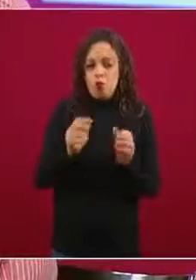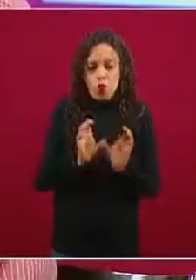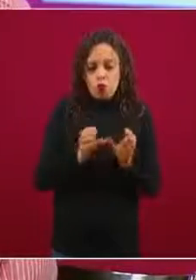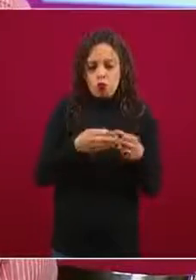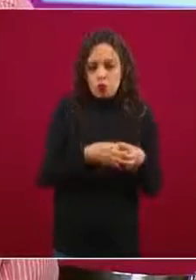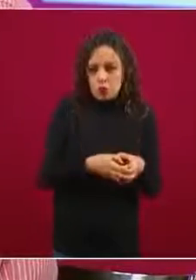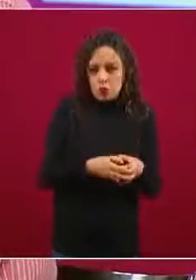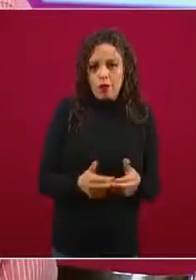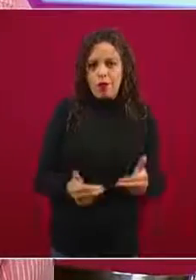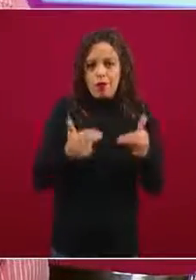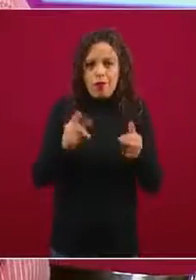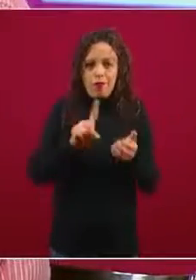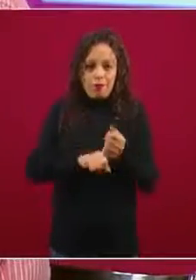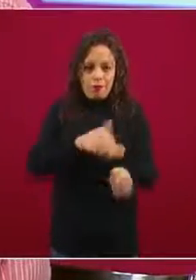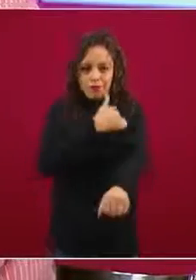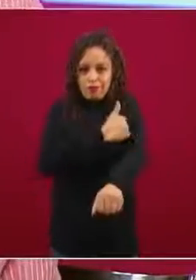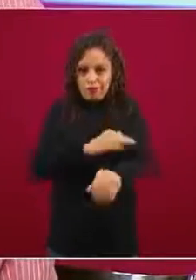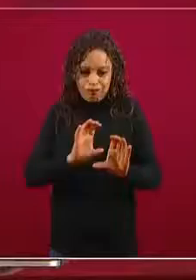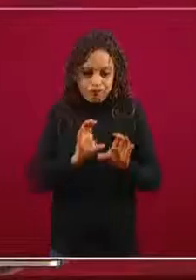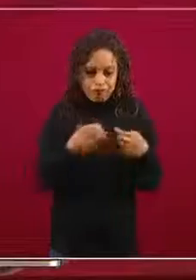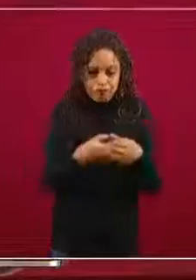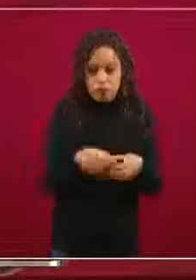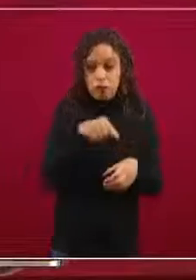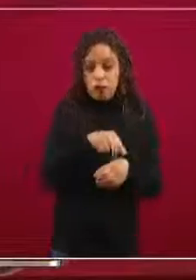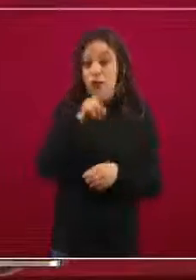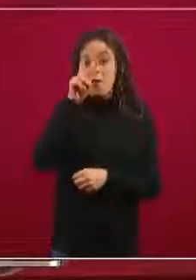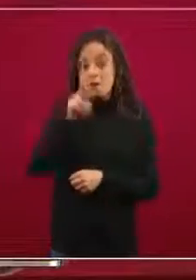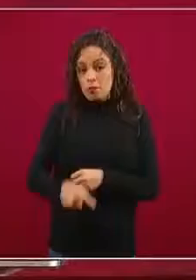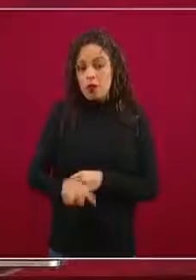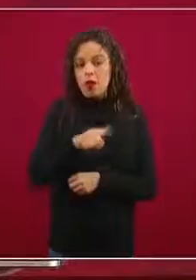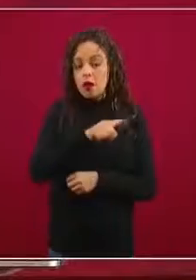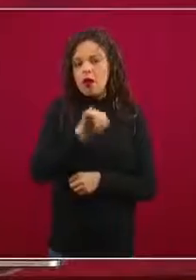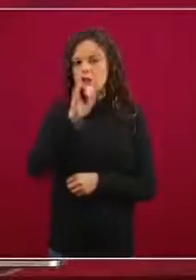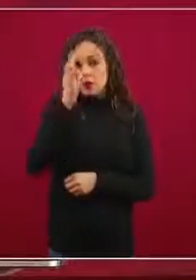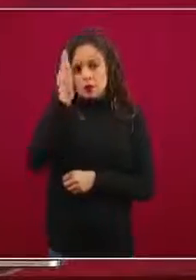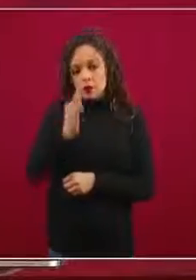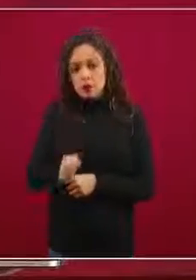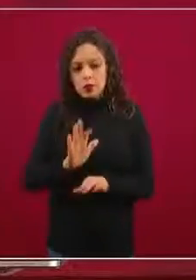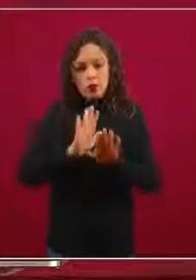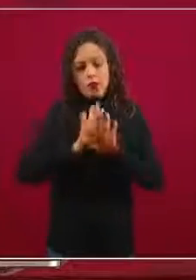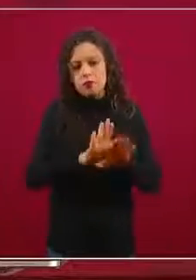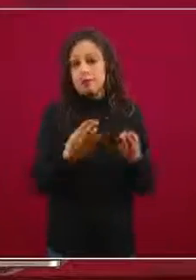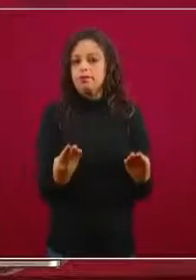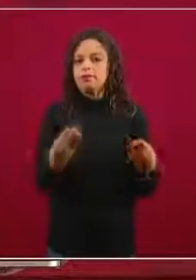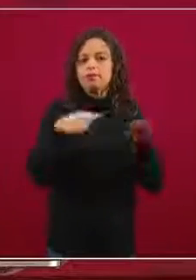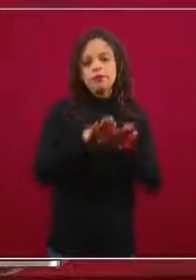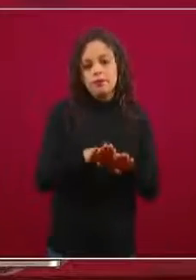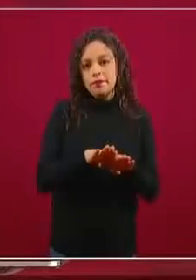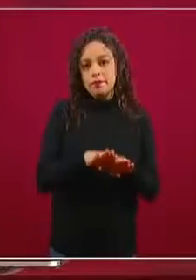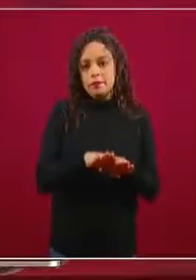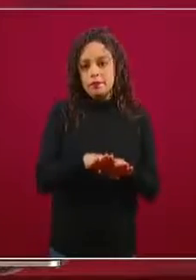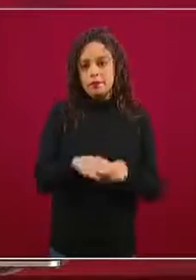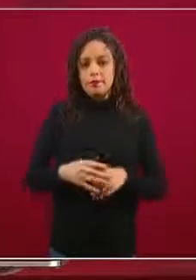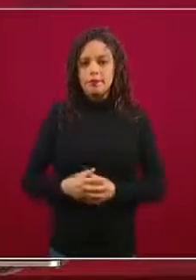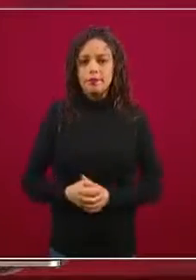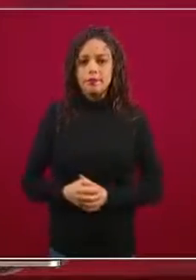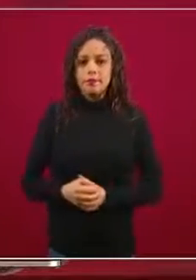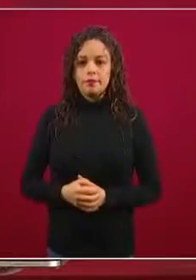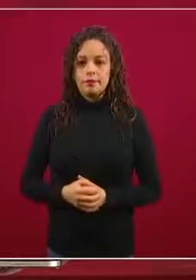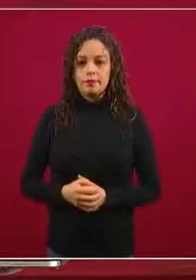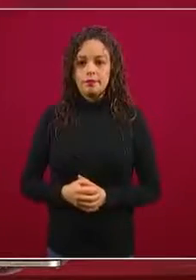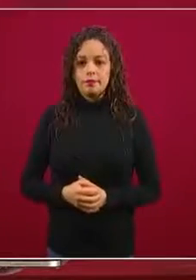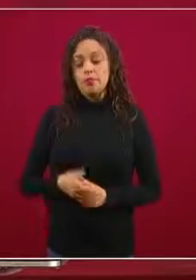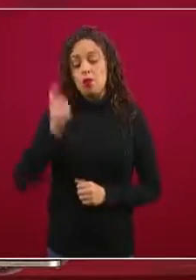han sido muy consistentes en parar. Y no ha sido tan notable, pero tenemos la esperanza